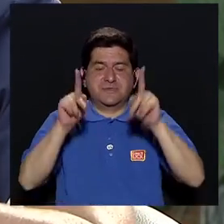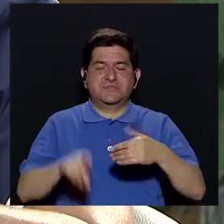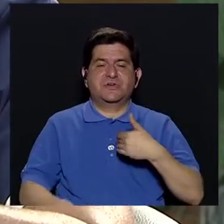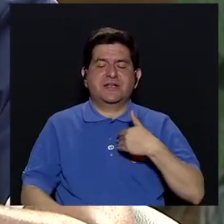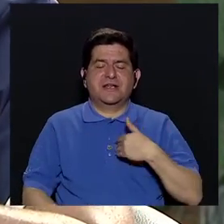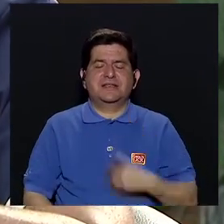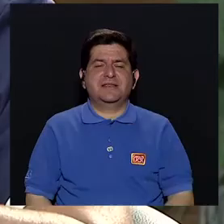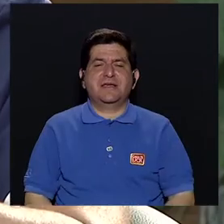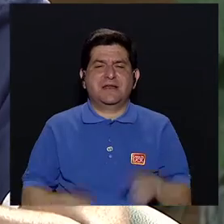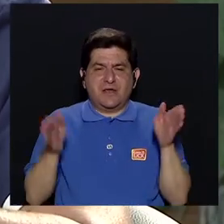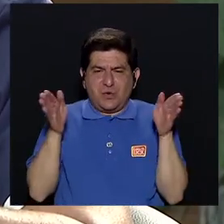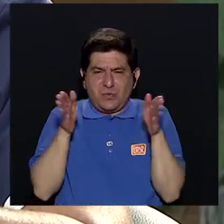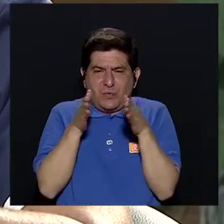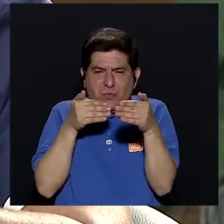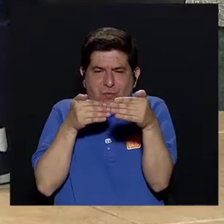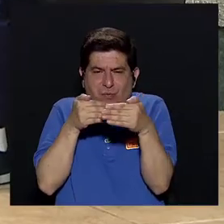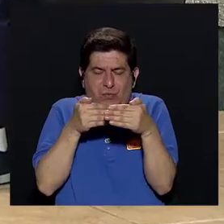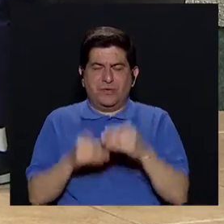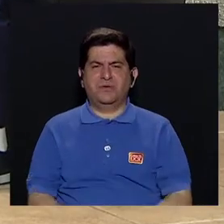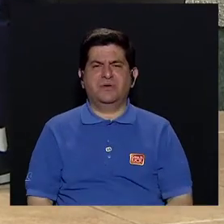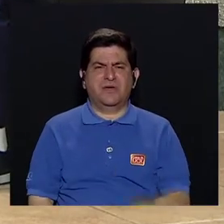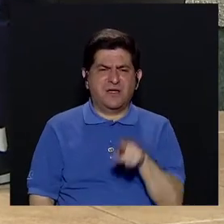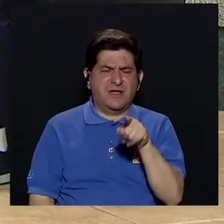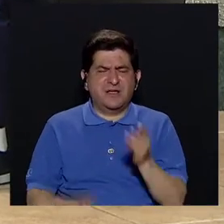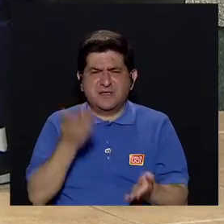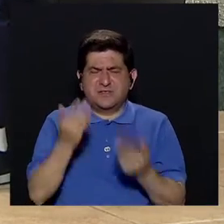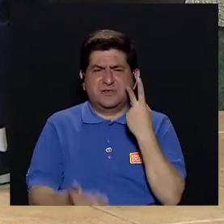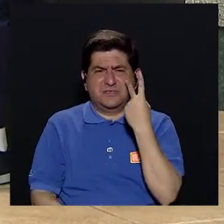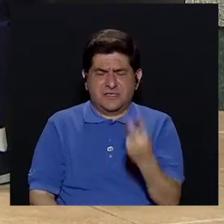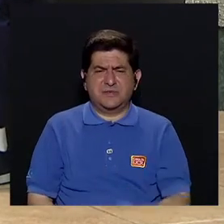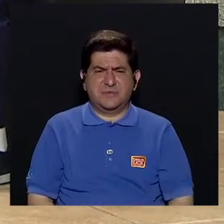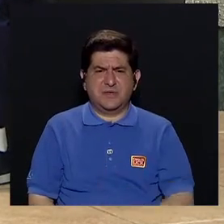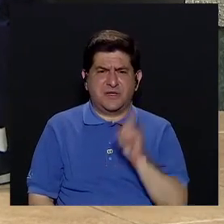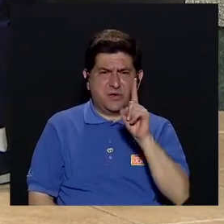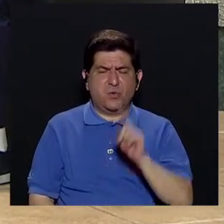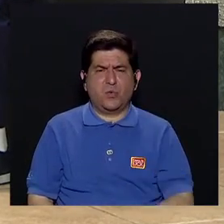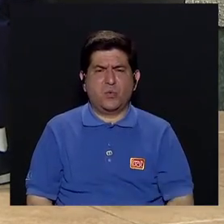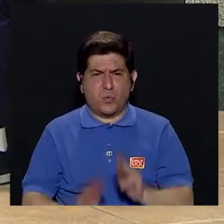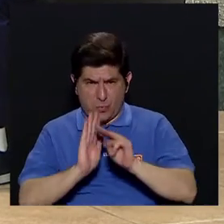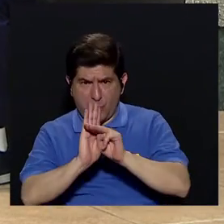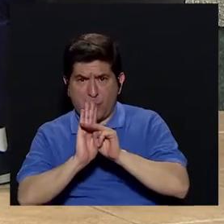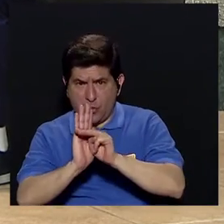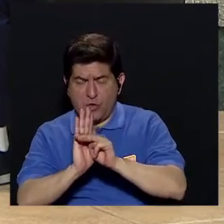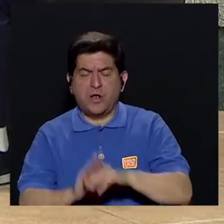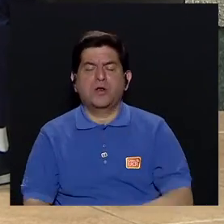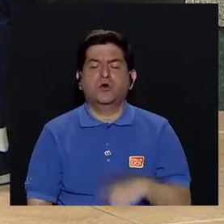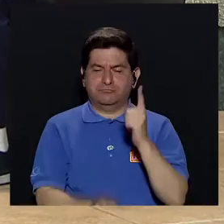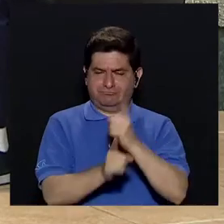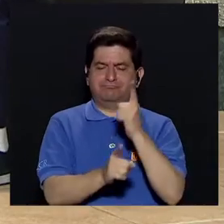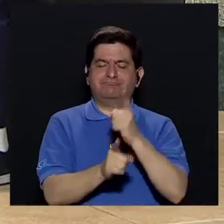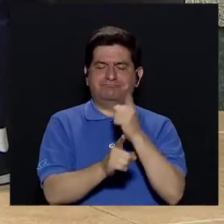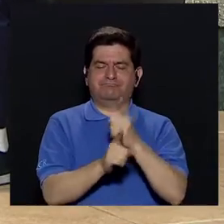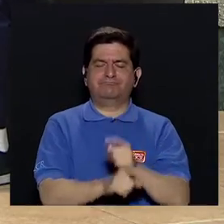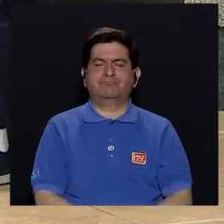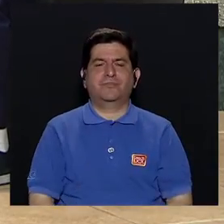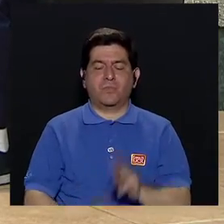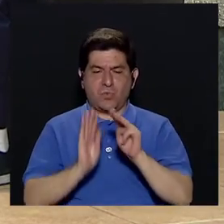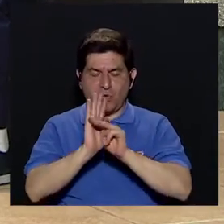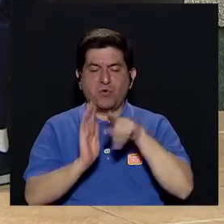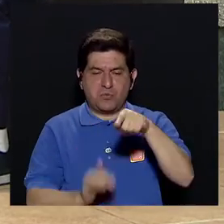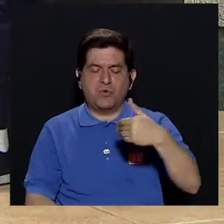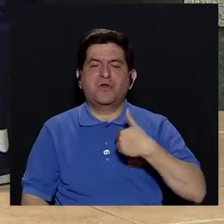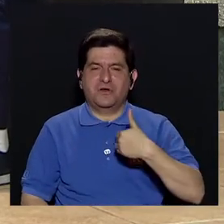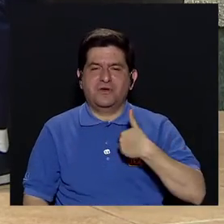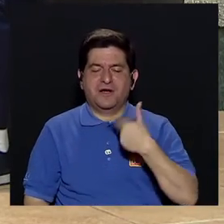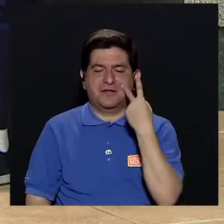muy pequeña, ¿verdad? Eso lo podríamos tal vez ver con el modelo que... Eso perfectamente, ¿verdad? Lo podemos ver con uno de los modelos